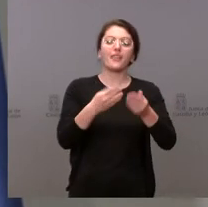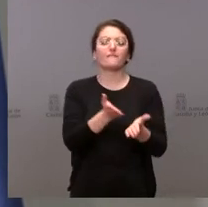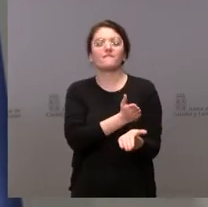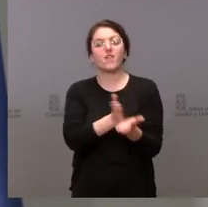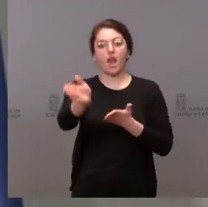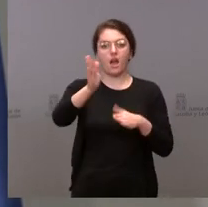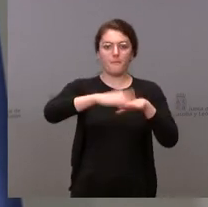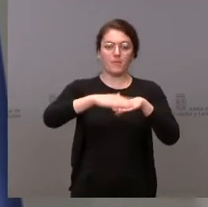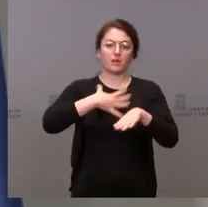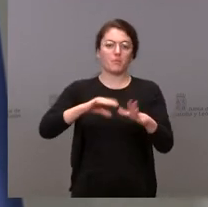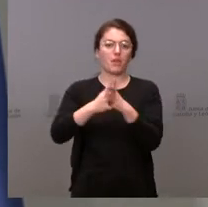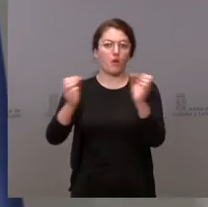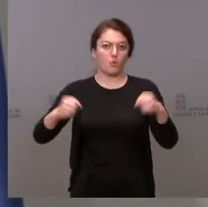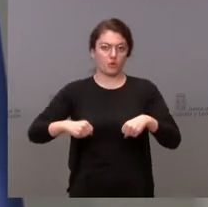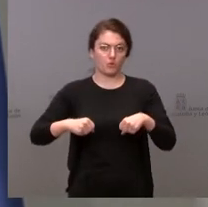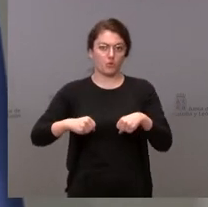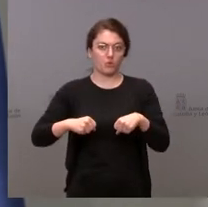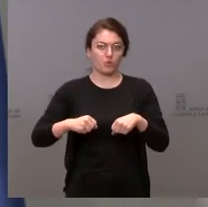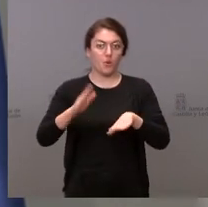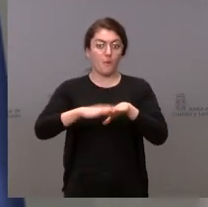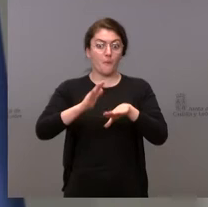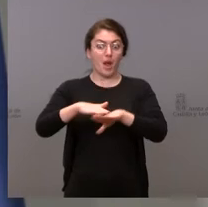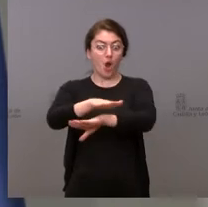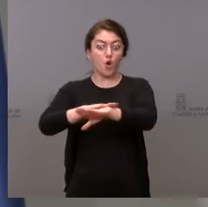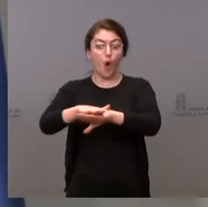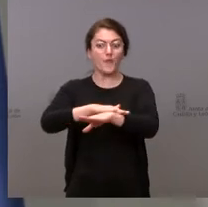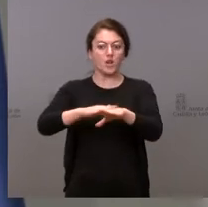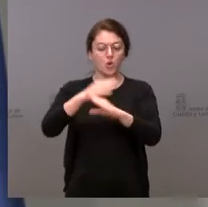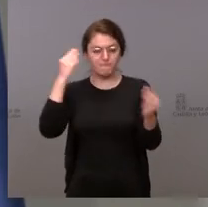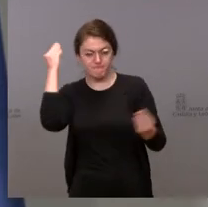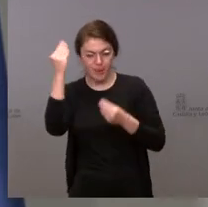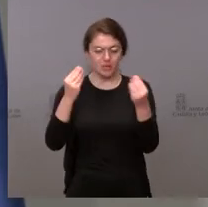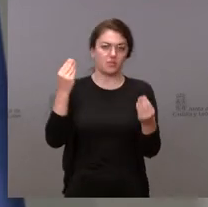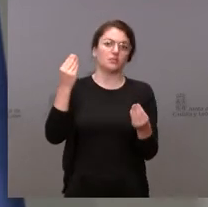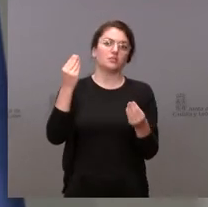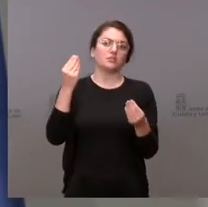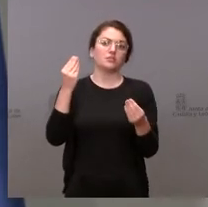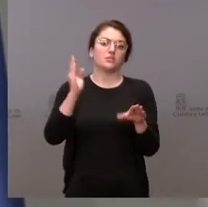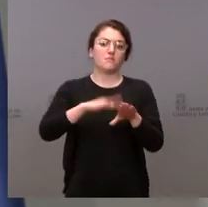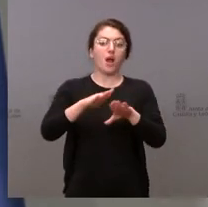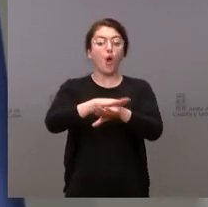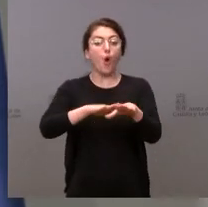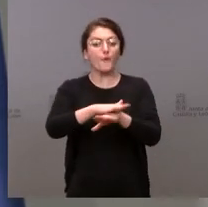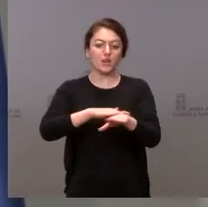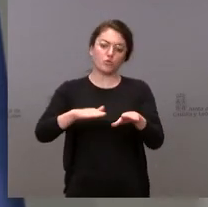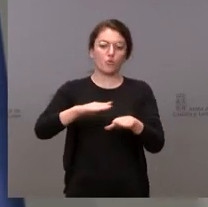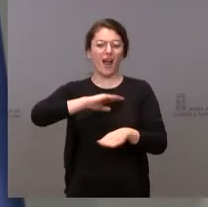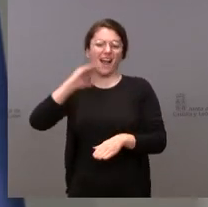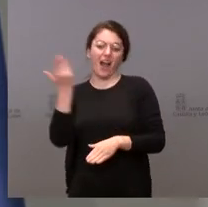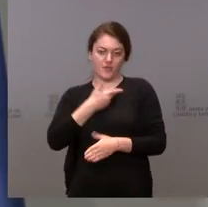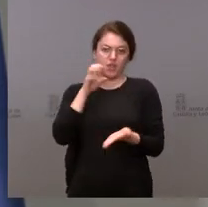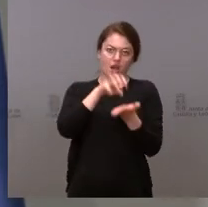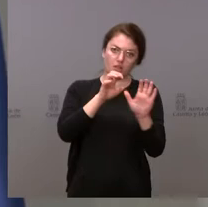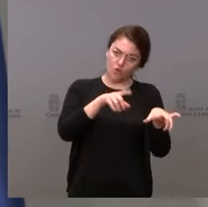llegar a un acuerdo para que el gobierno rectifique y para que el gobierno no cause este perjuicio a castilla y león' nuestra misión es defender